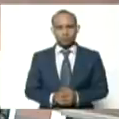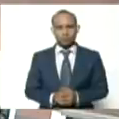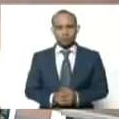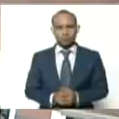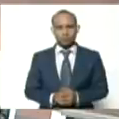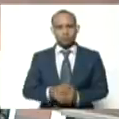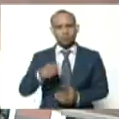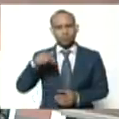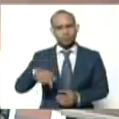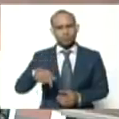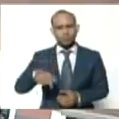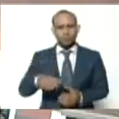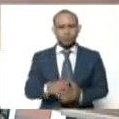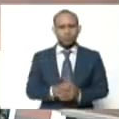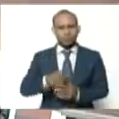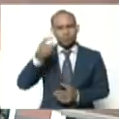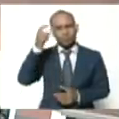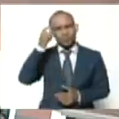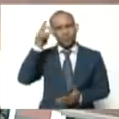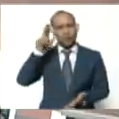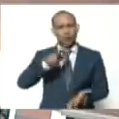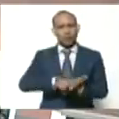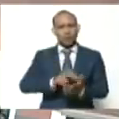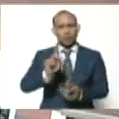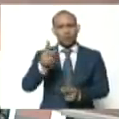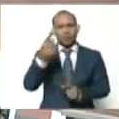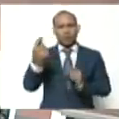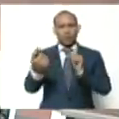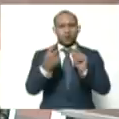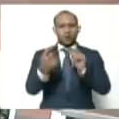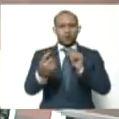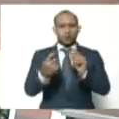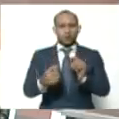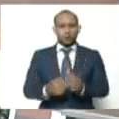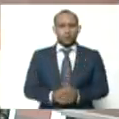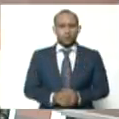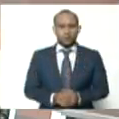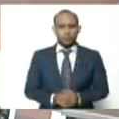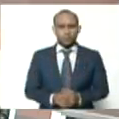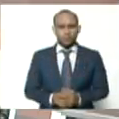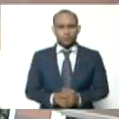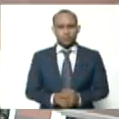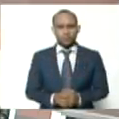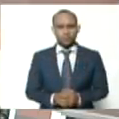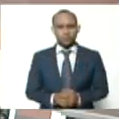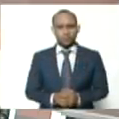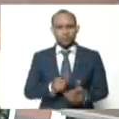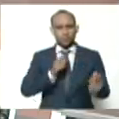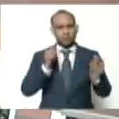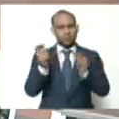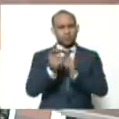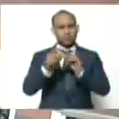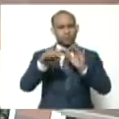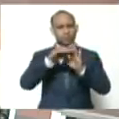Bueno, hoy también aprobaron en primera discusión la reforma de la